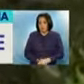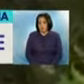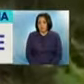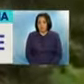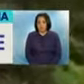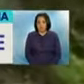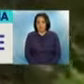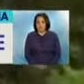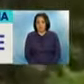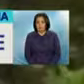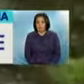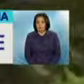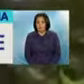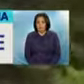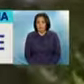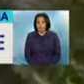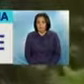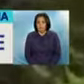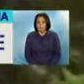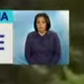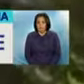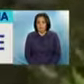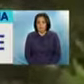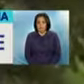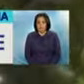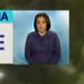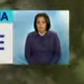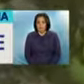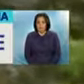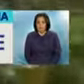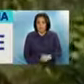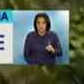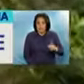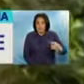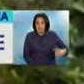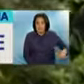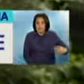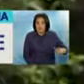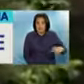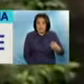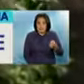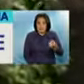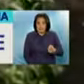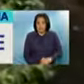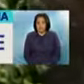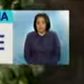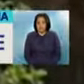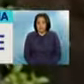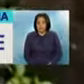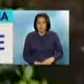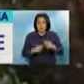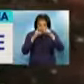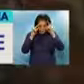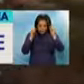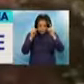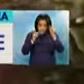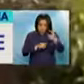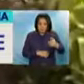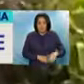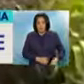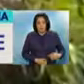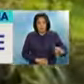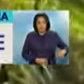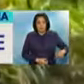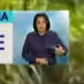le bajó, Si va para atrás, ya va. Se le cayó la llanta, se le cayó. El enfermero con la llanta y